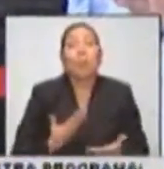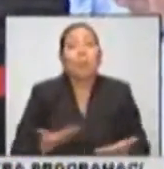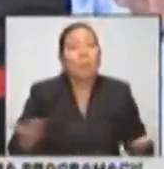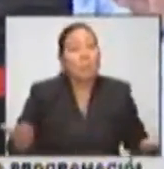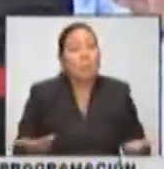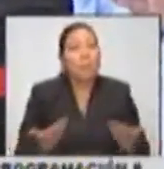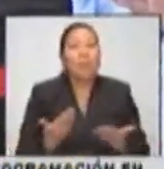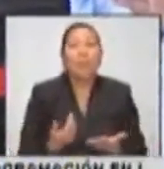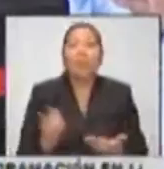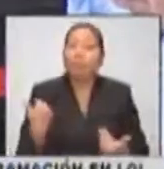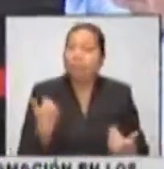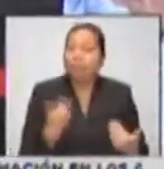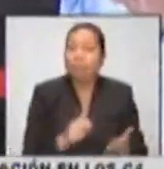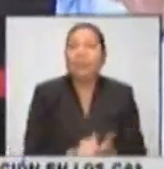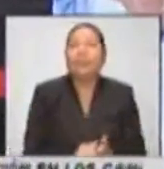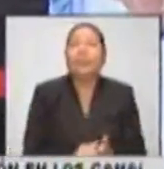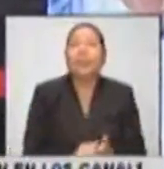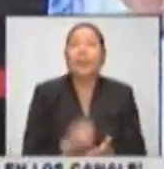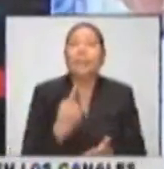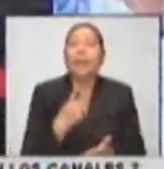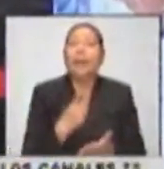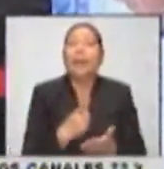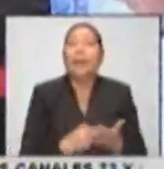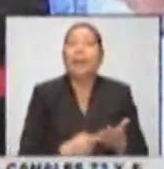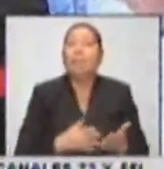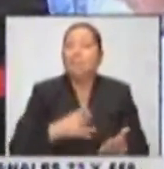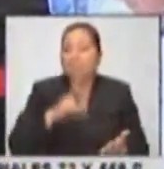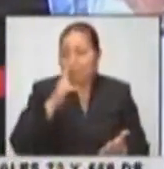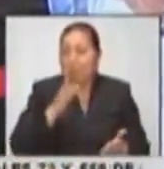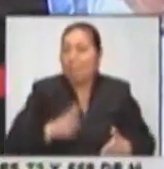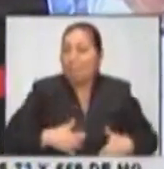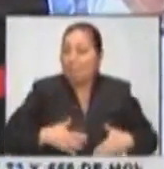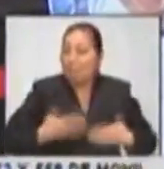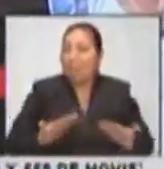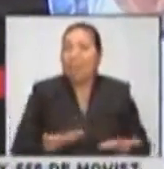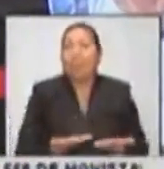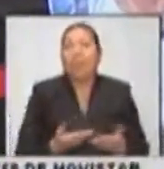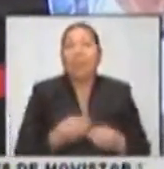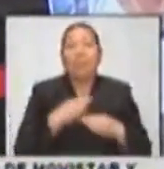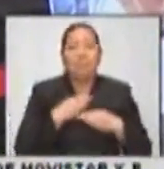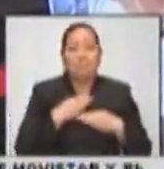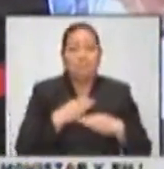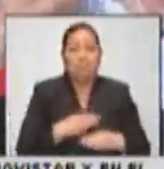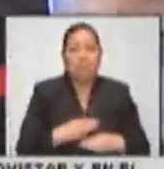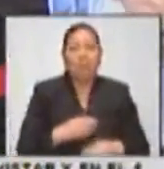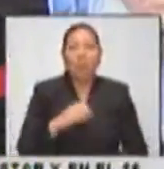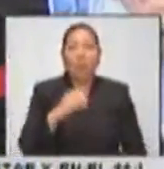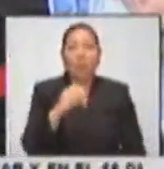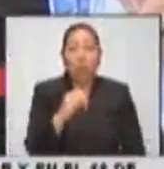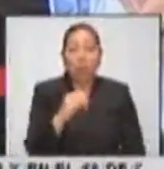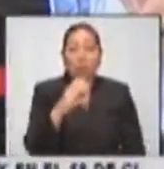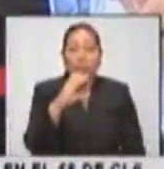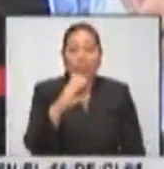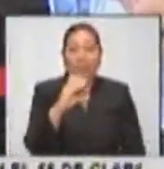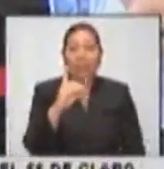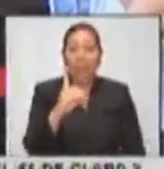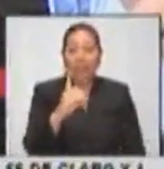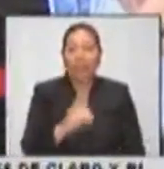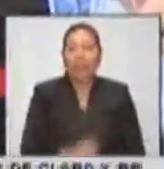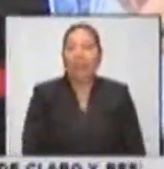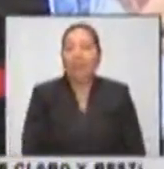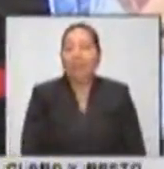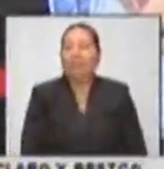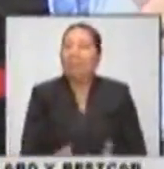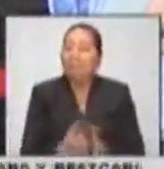impulsar, contribuir para que el Perú pueda ser miembro de la OCDE, ¿no? Que trae una